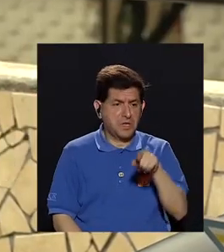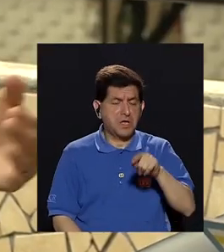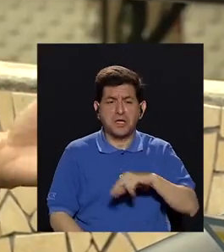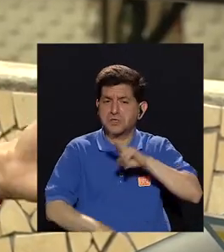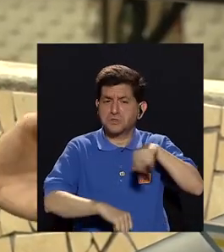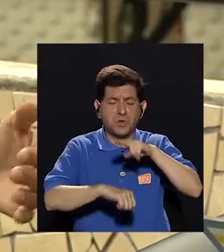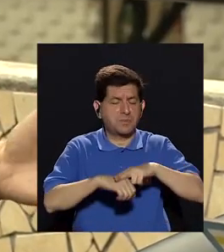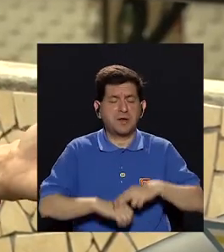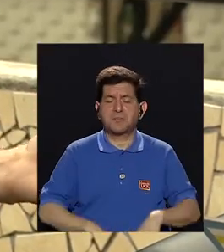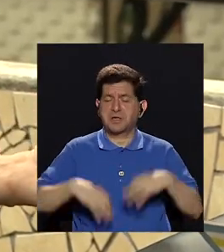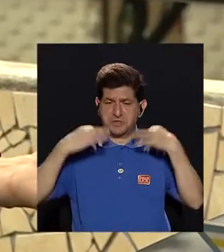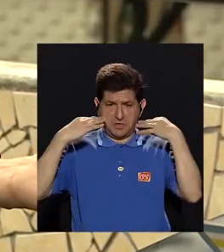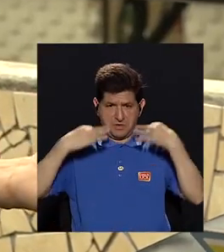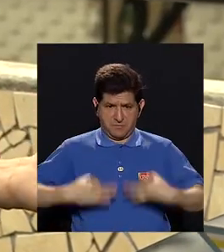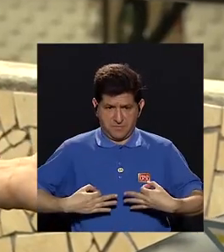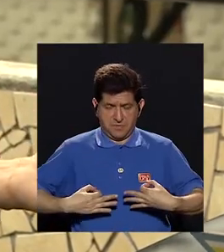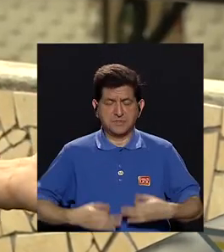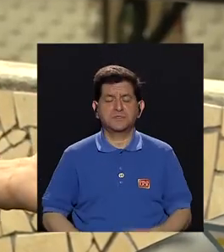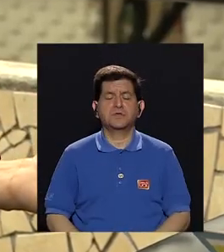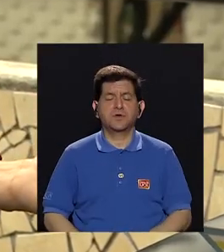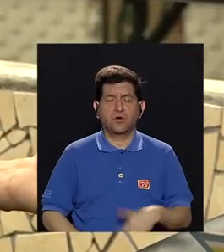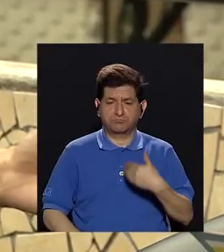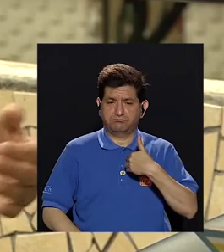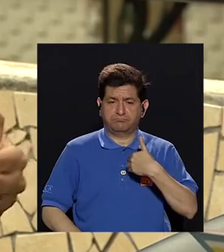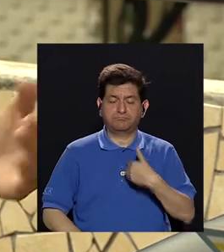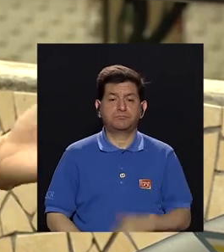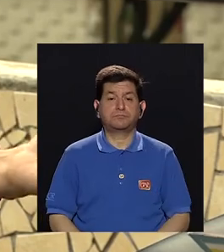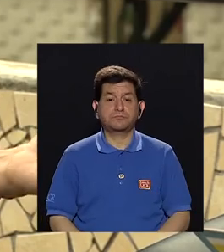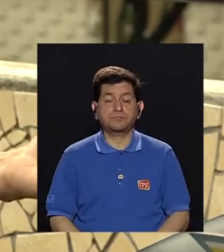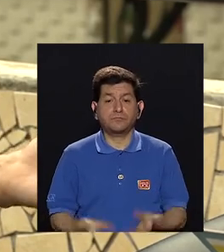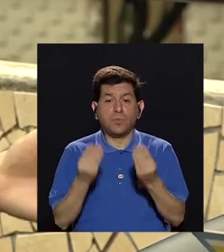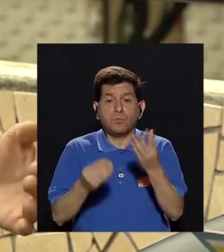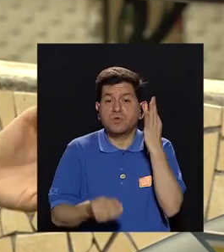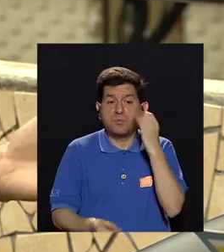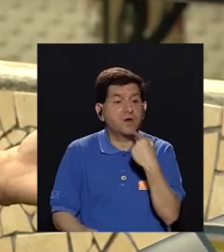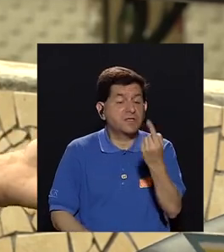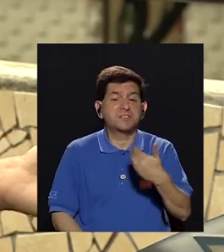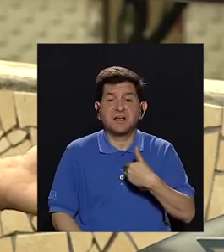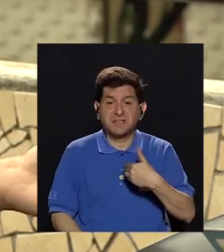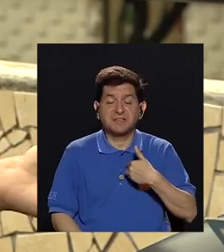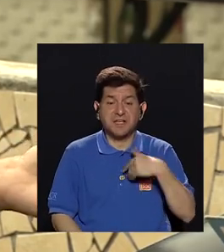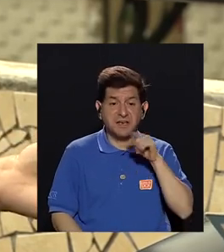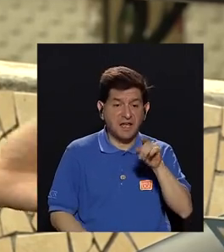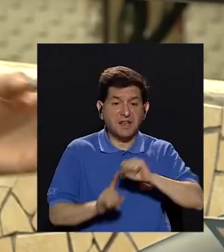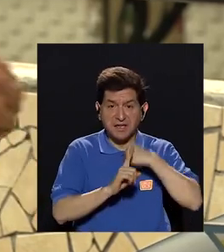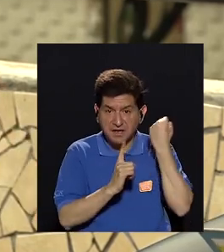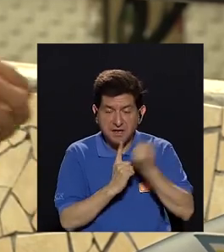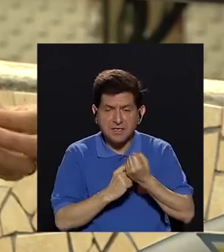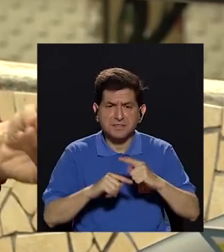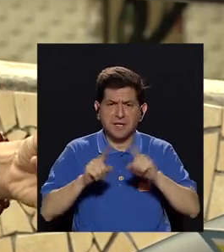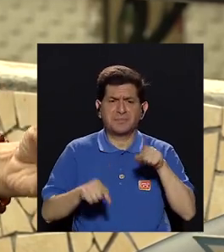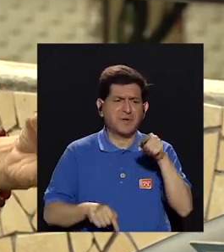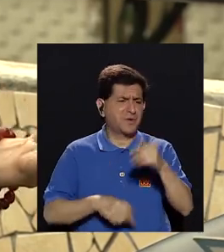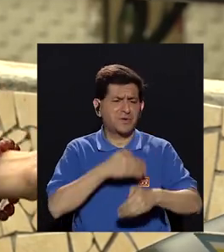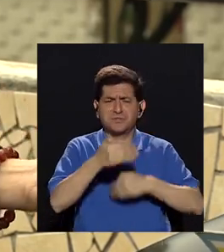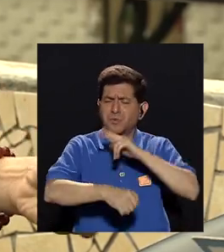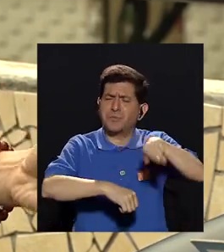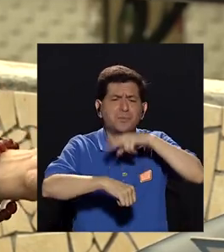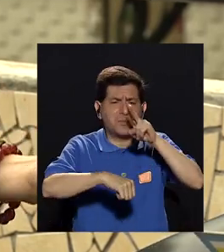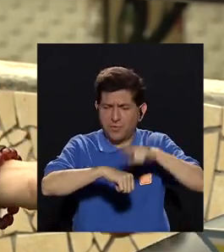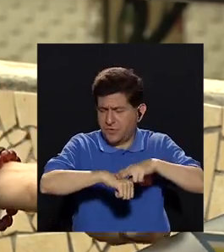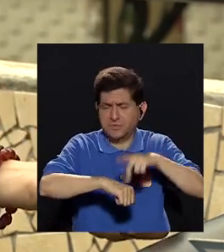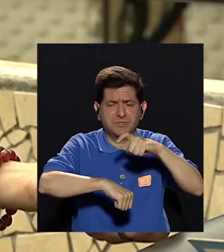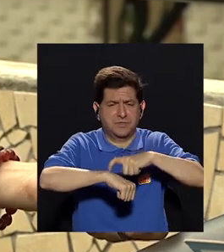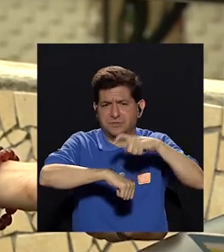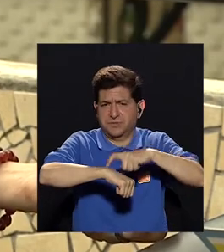son completamente fisiológicos y normales. ¿Okay? Entonces muchas chicas andan por la calle diciendo que tienen quistes y en realidad son fisiológicos